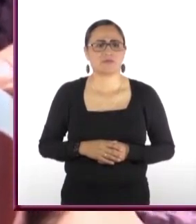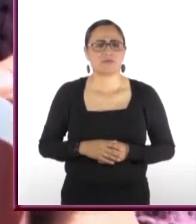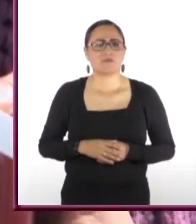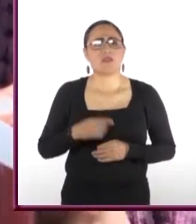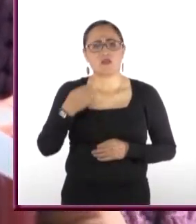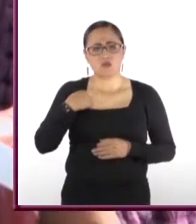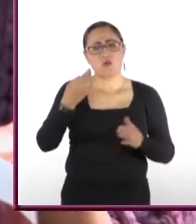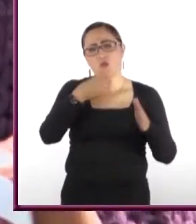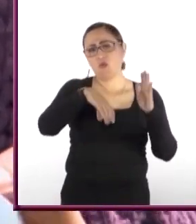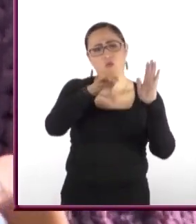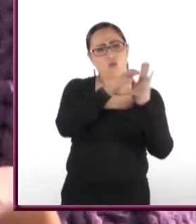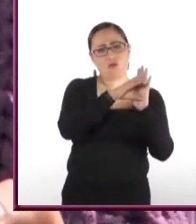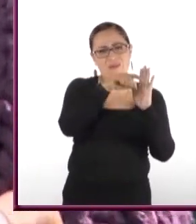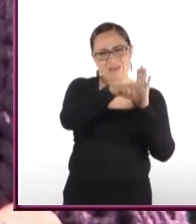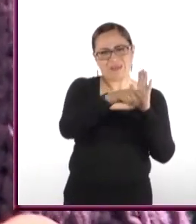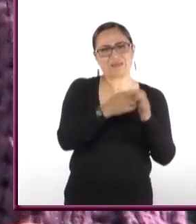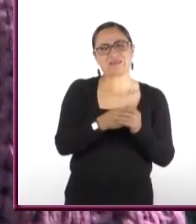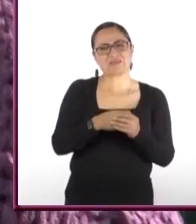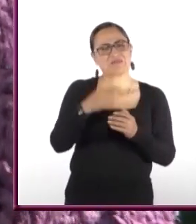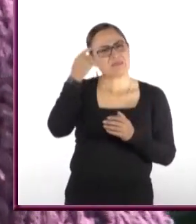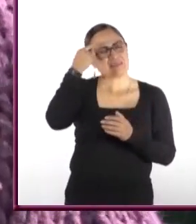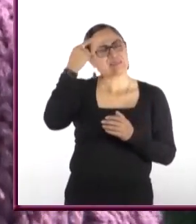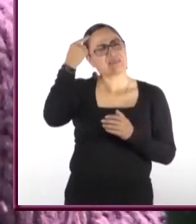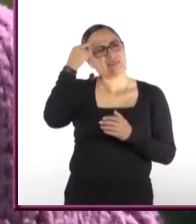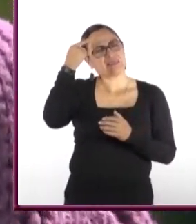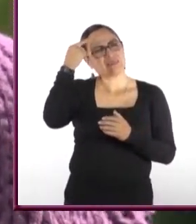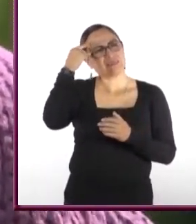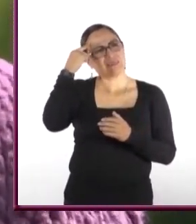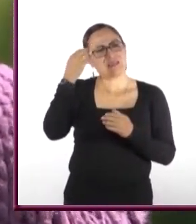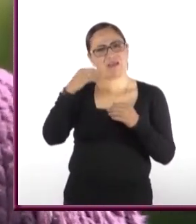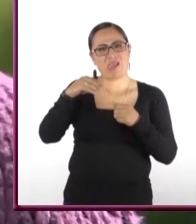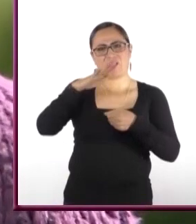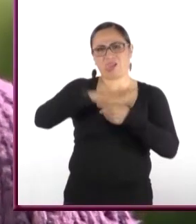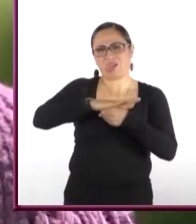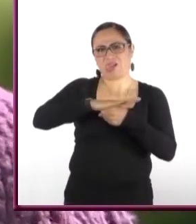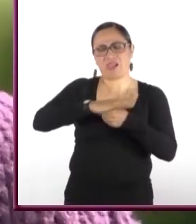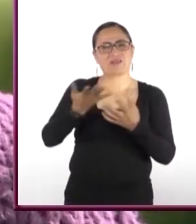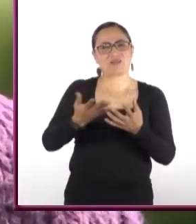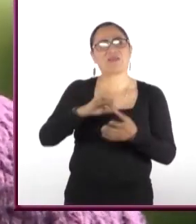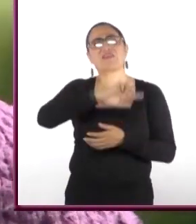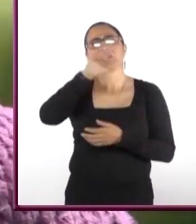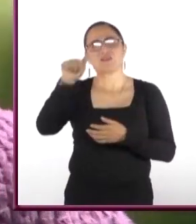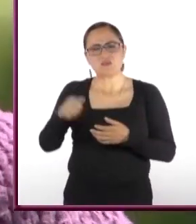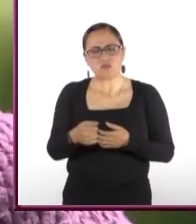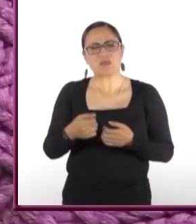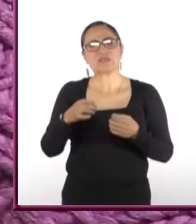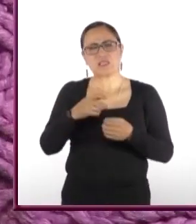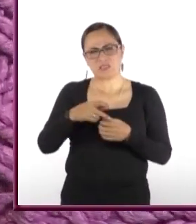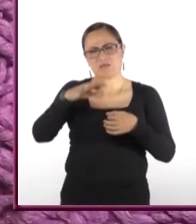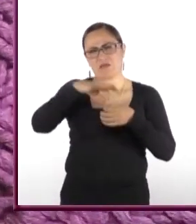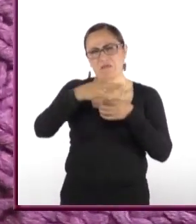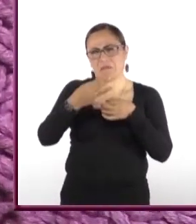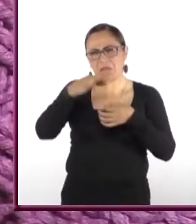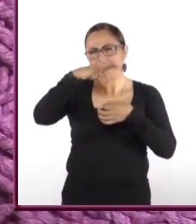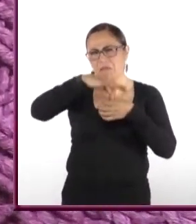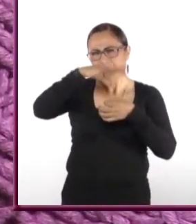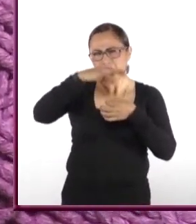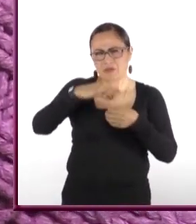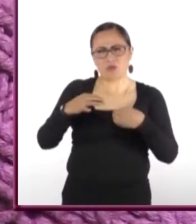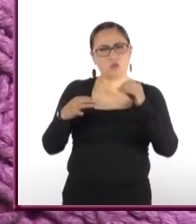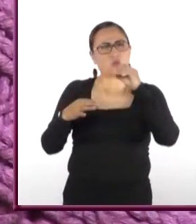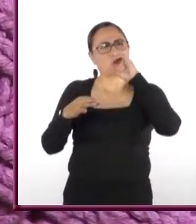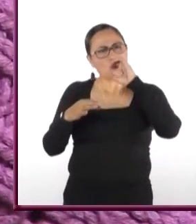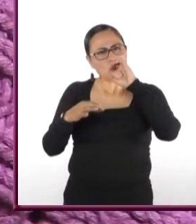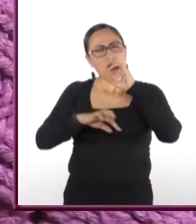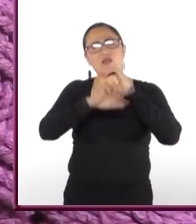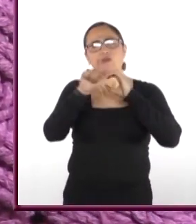Pues cuando estoy en mi cubículo y ya no me sale nada y me pongo muy nerviosa, me preparo un té y me vengo aquí al jardín a pensar un rato. Y a veces me salen cosas,